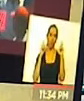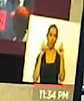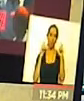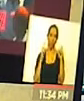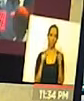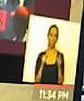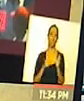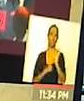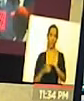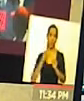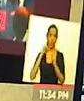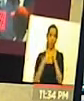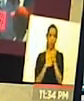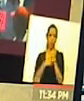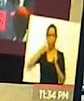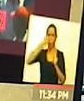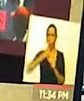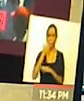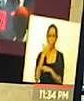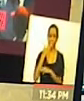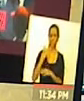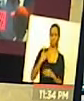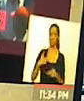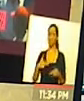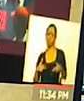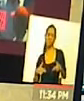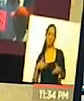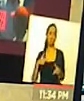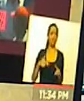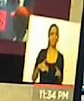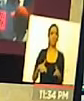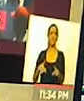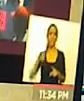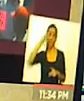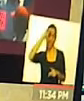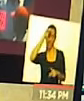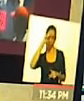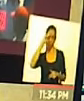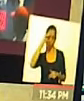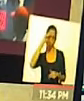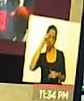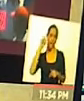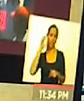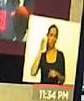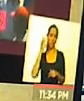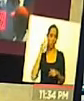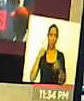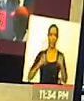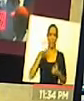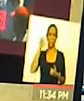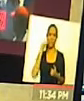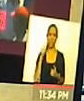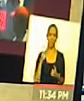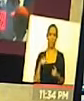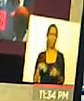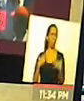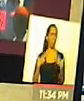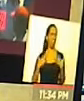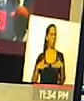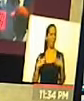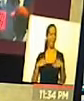Guaidó. Hombre armado camina tranquilamente. El de la gorra, este de la gorra azul con la camisa amarilla, ni se inmuta. El de la